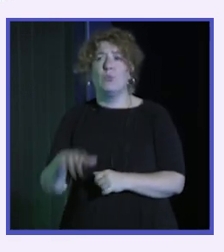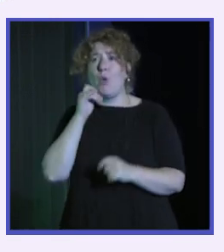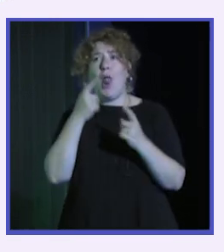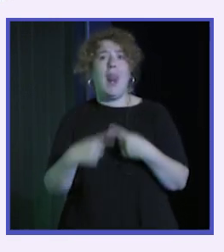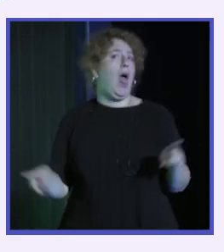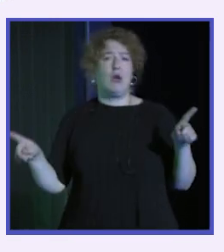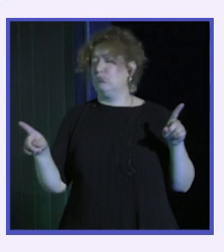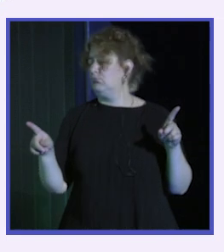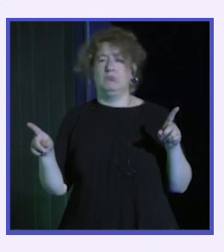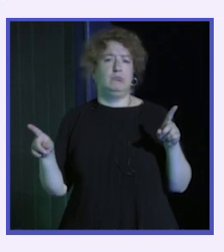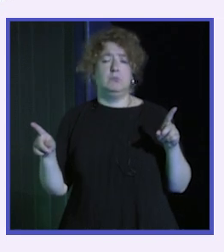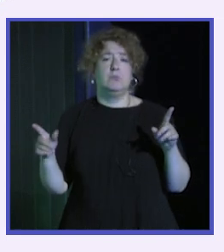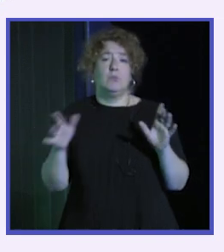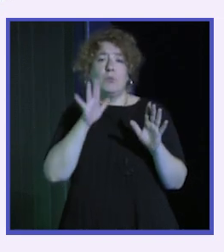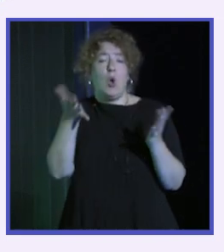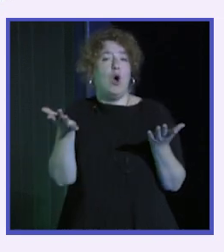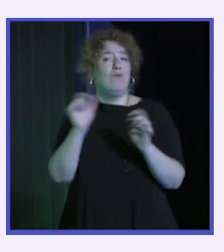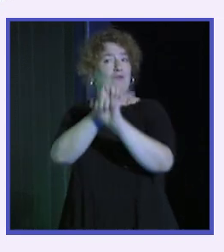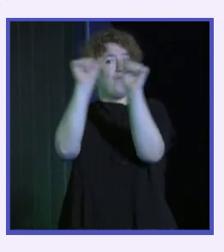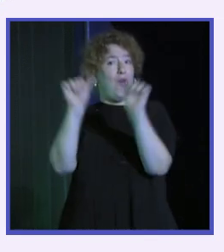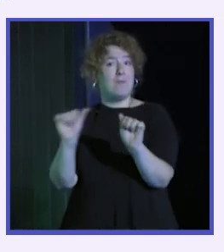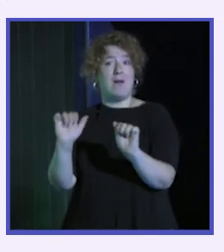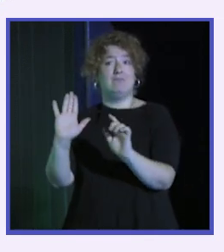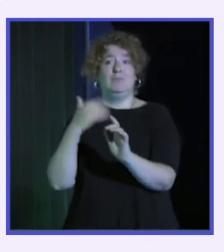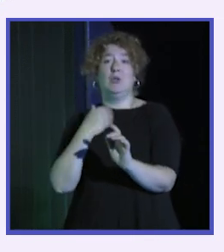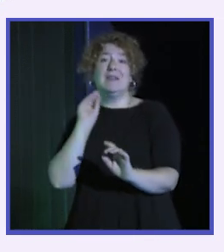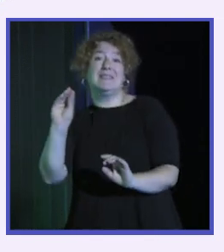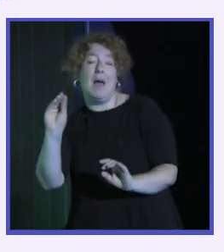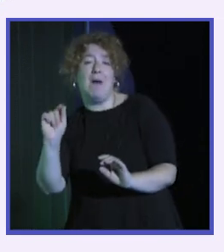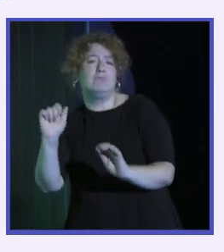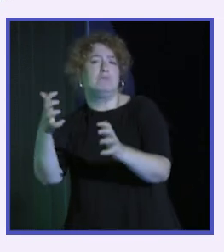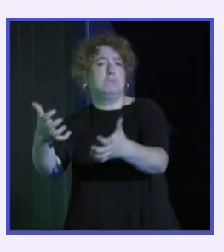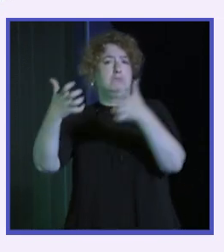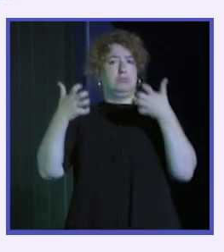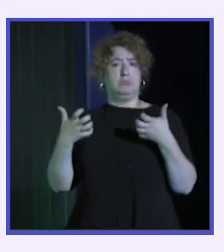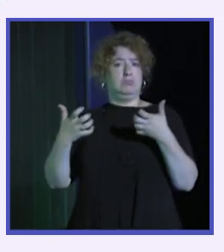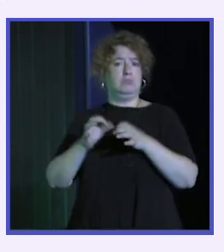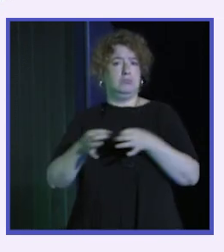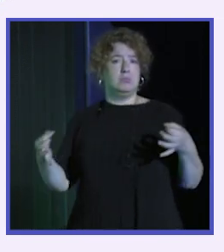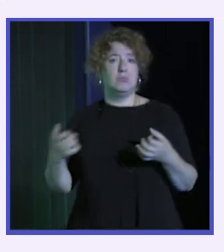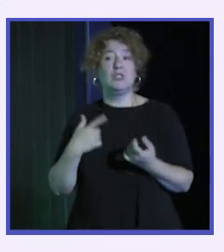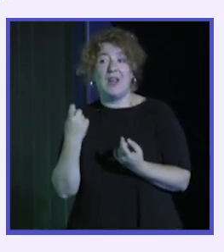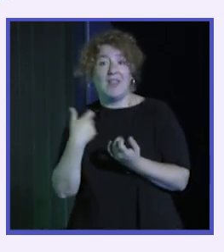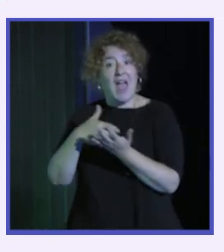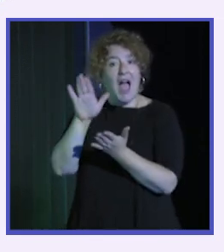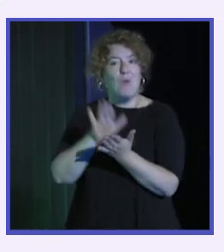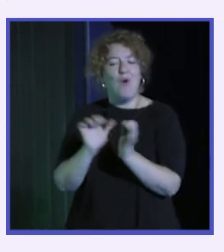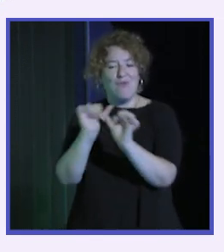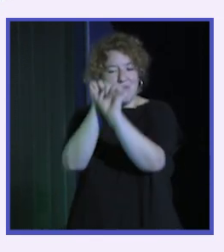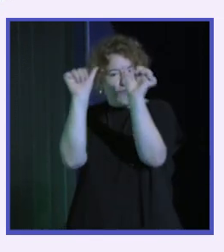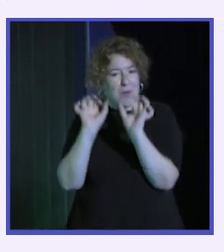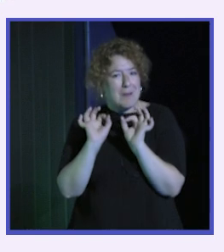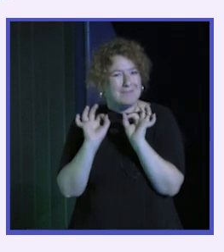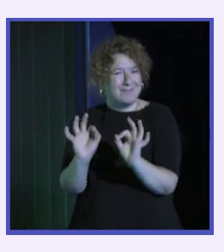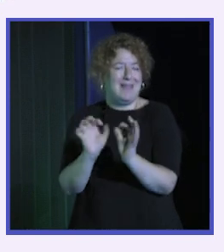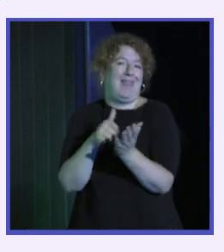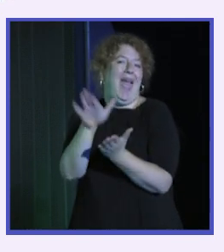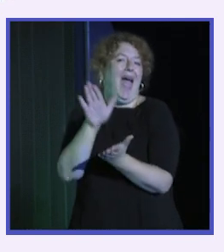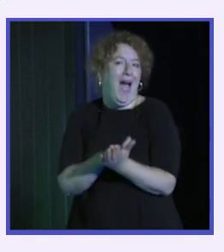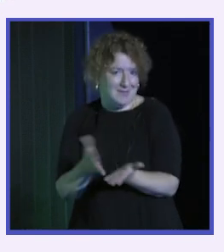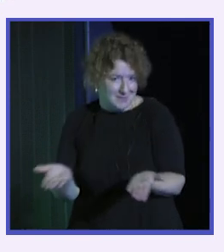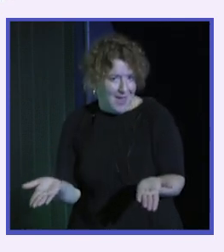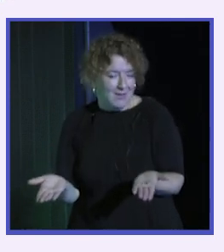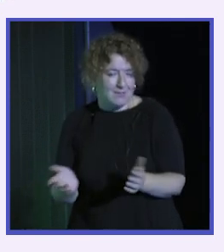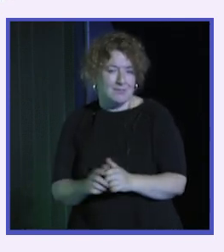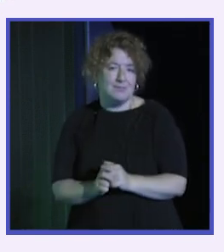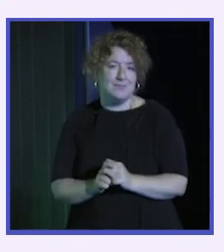largo, sino que ya me lo da con el formato que yo le estaba pidiendo. Si yo quiero hacer un acta, pues necesitaré un formato concreto, ¿vale? Esto es uno